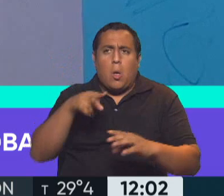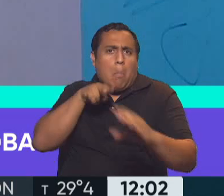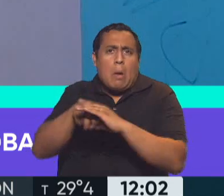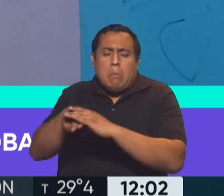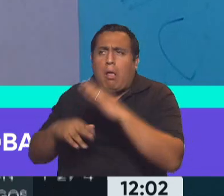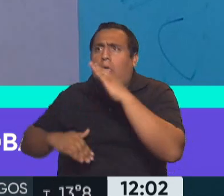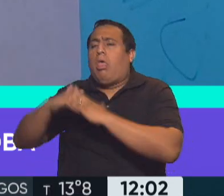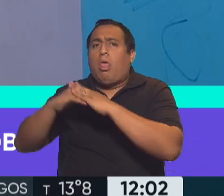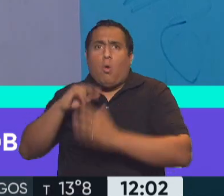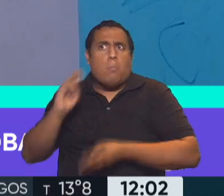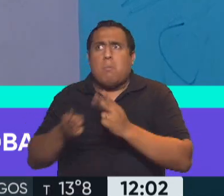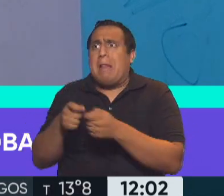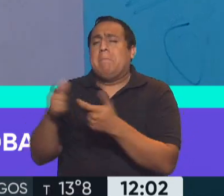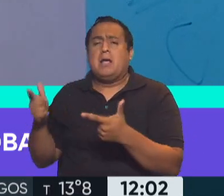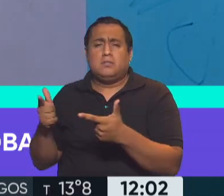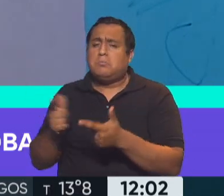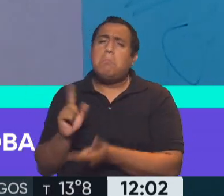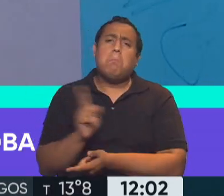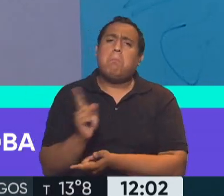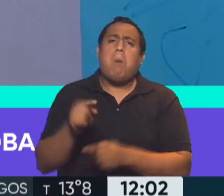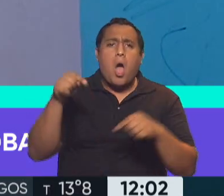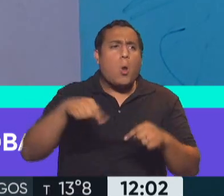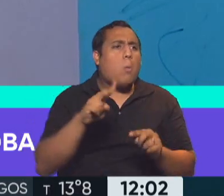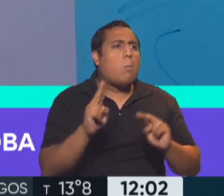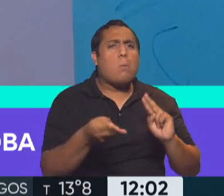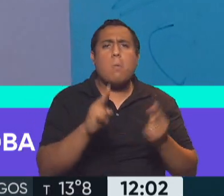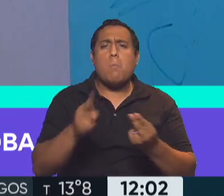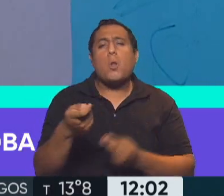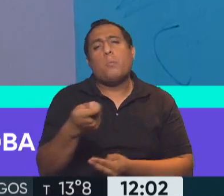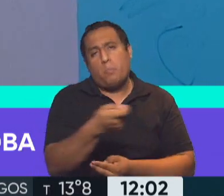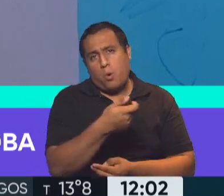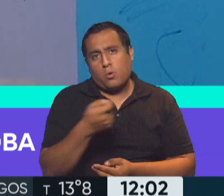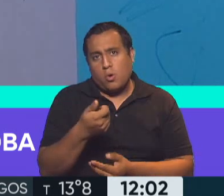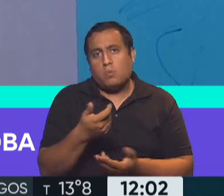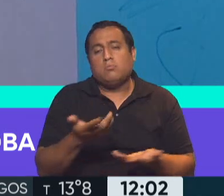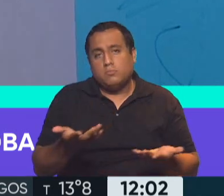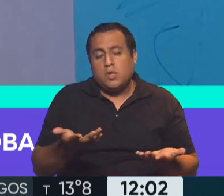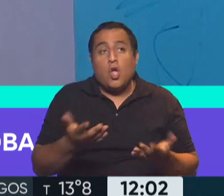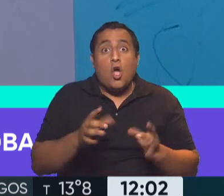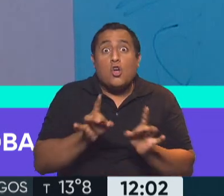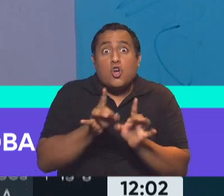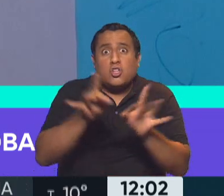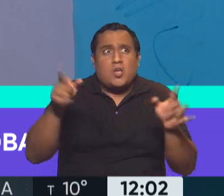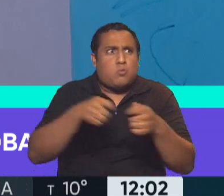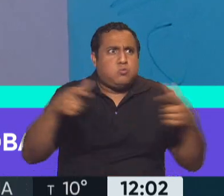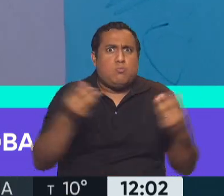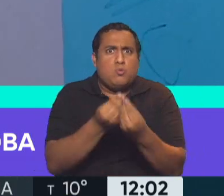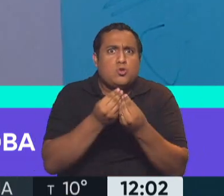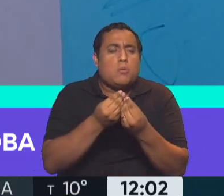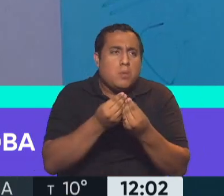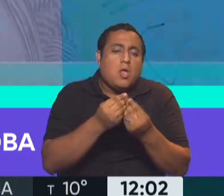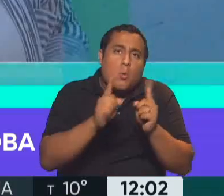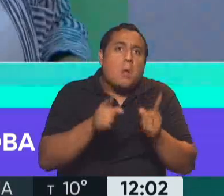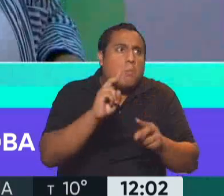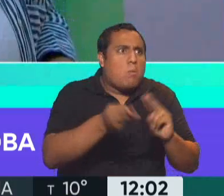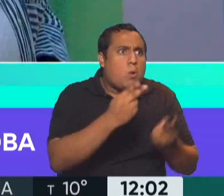intensivas y que el número de fallecidos todavía se mantenga muy bajo a pesar de la disparada de contagios que hay. Pero para hablar un poquito de esta